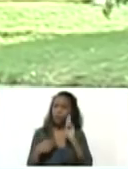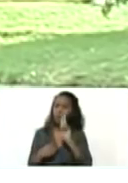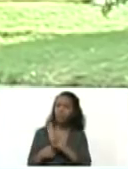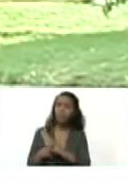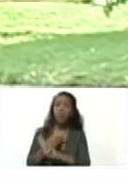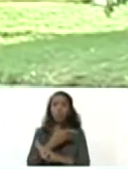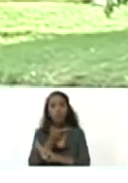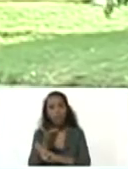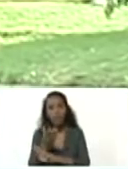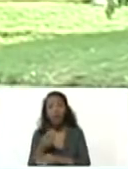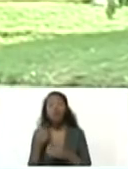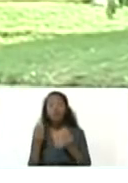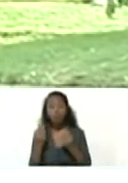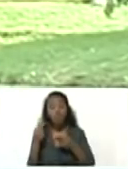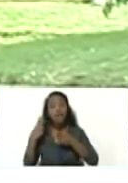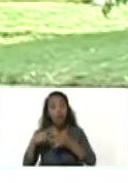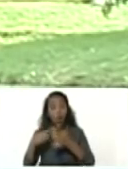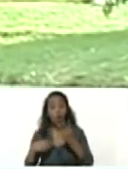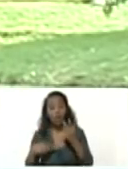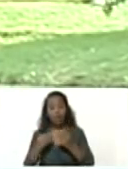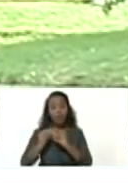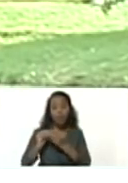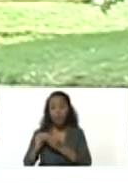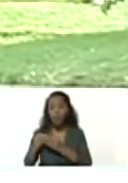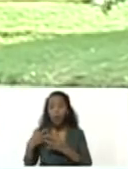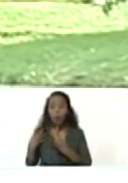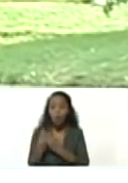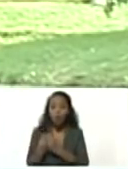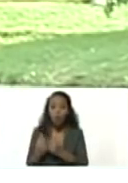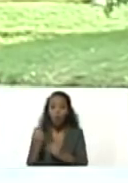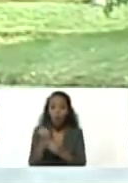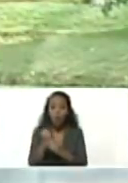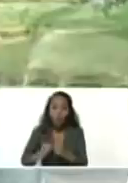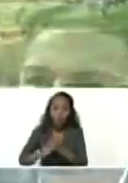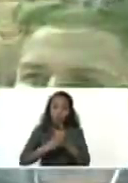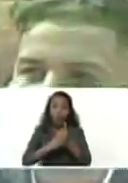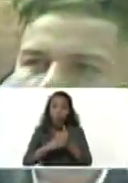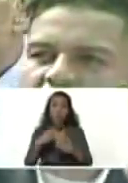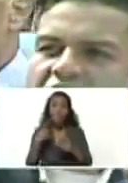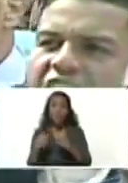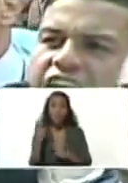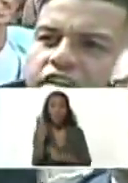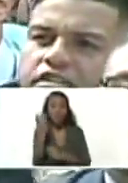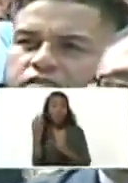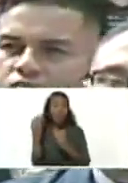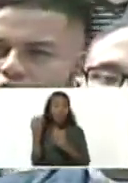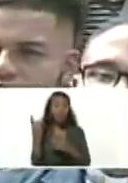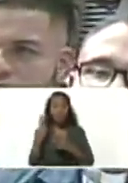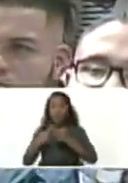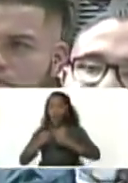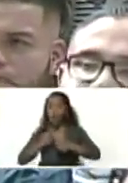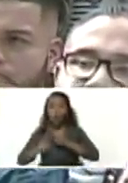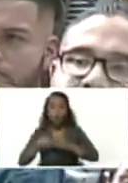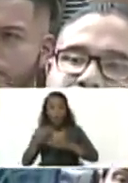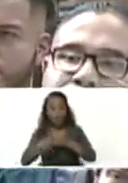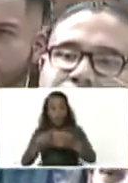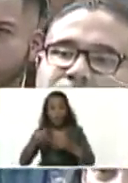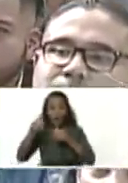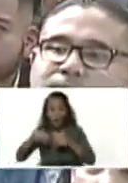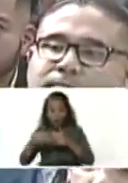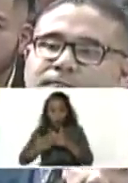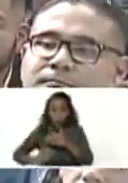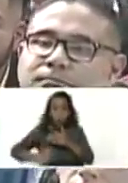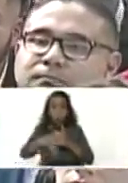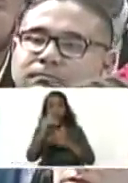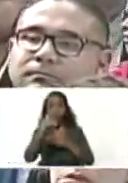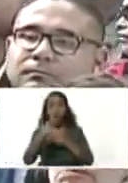muchas cosas que hemos hecho juntos, pero sé que son muchas más las que están pendientes por hacer. De aquí en adelante,